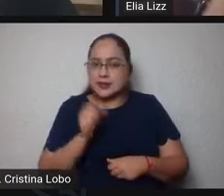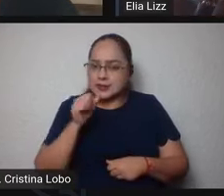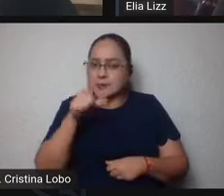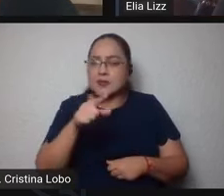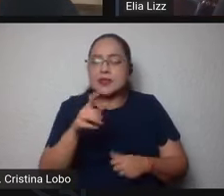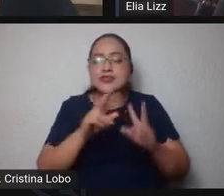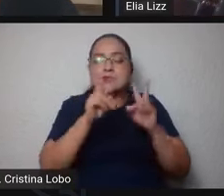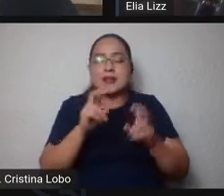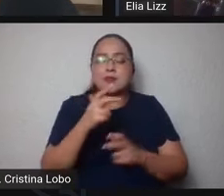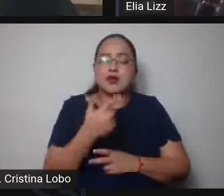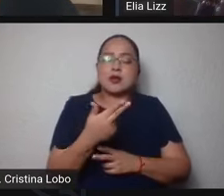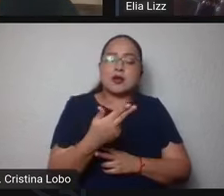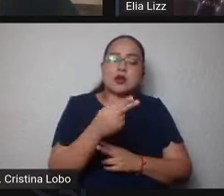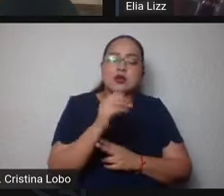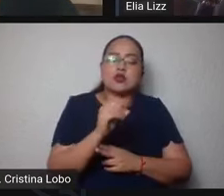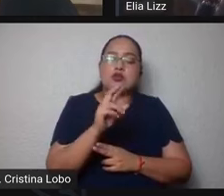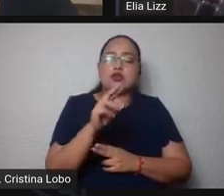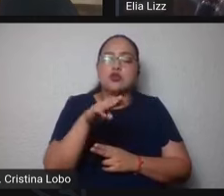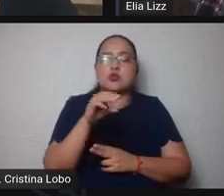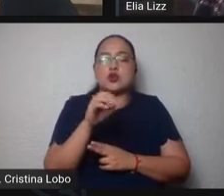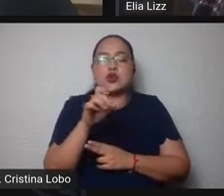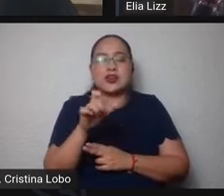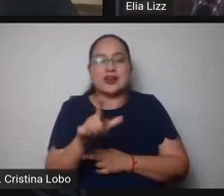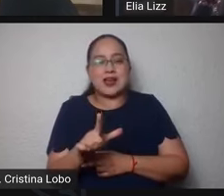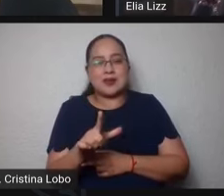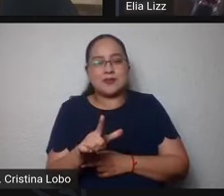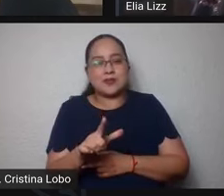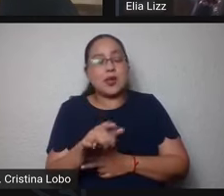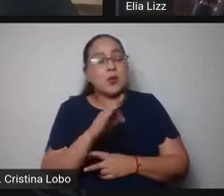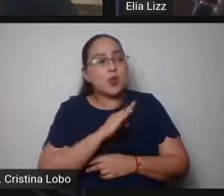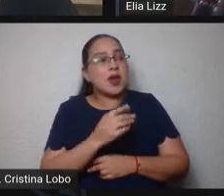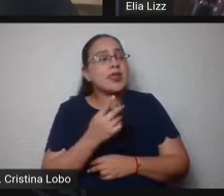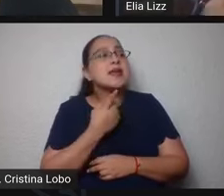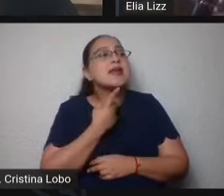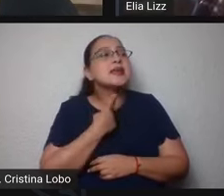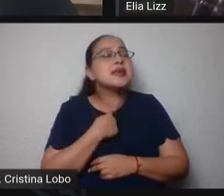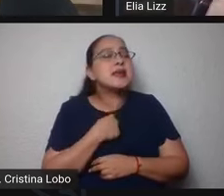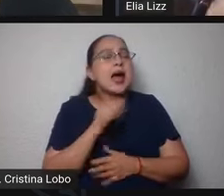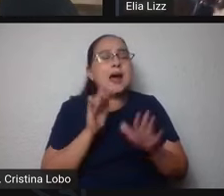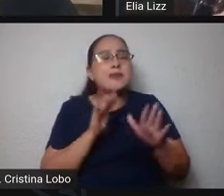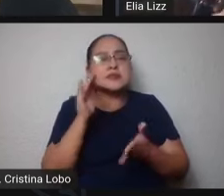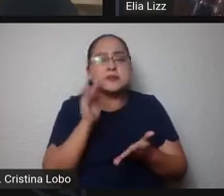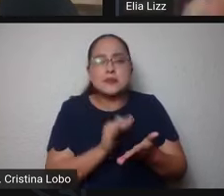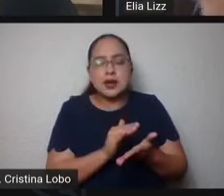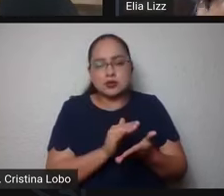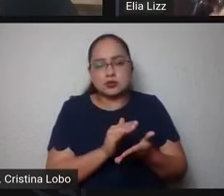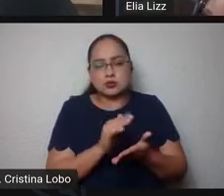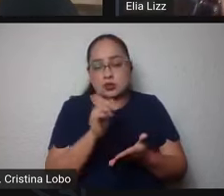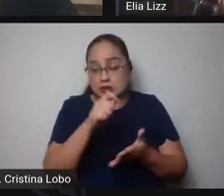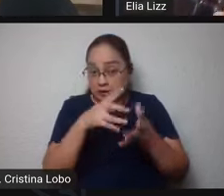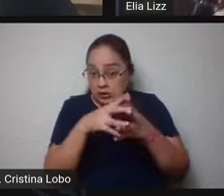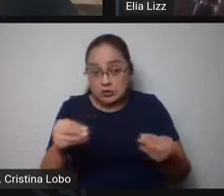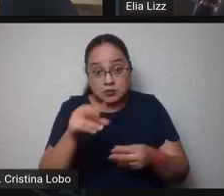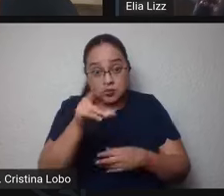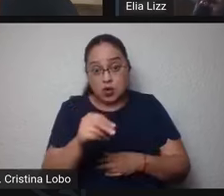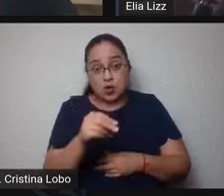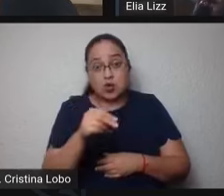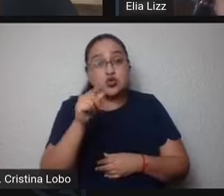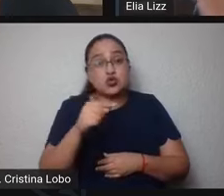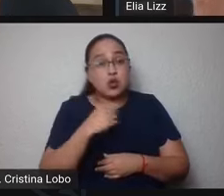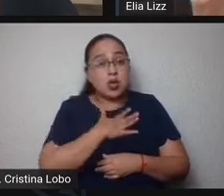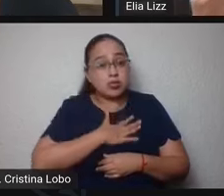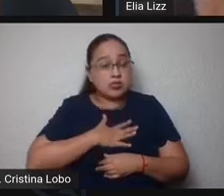que puede bajar la libido, pero por una cuestión hormonal, no que desaparezca. El placer está ahí. Tu cuerpo, te aseguro que si